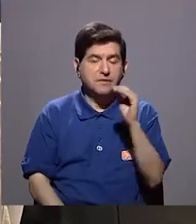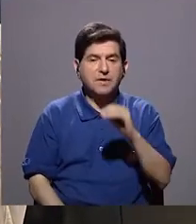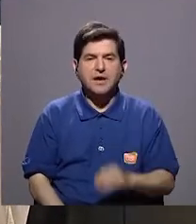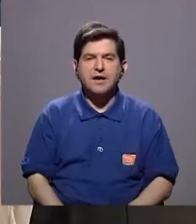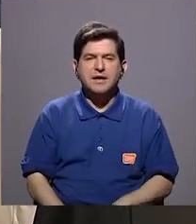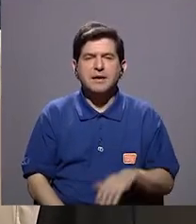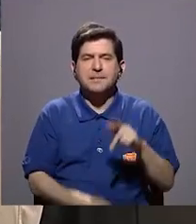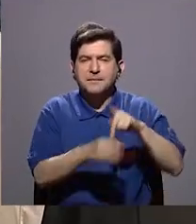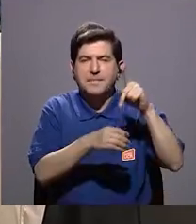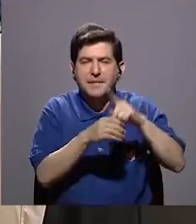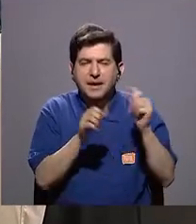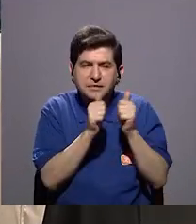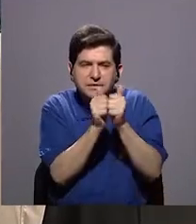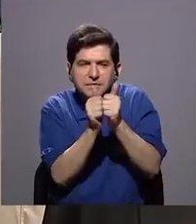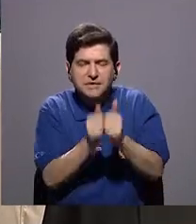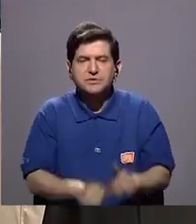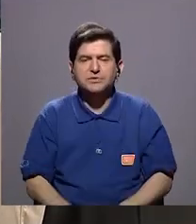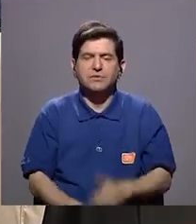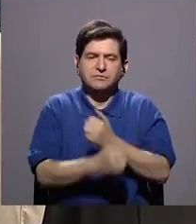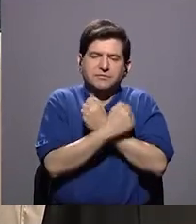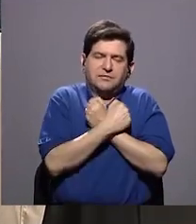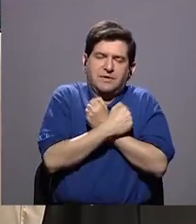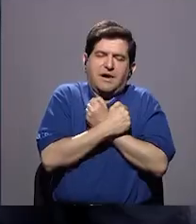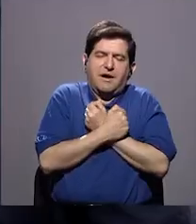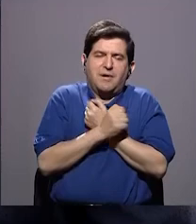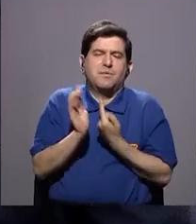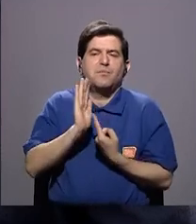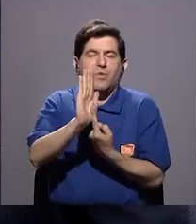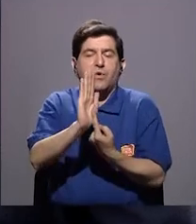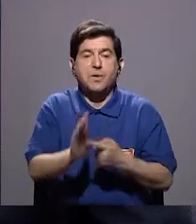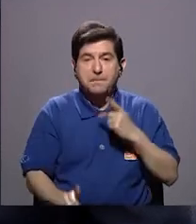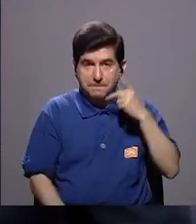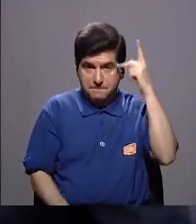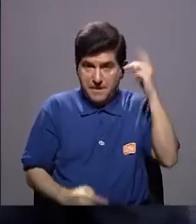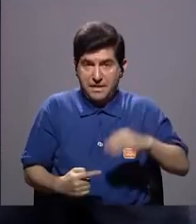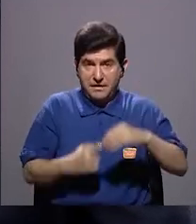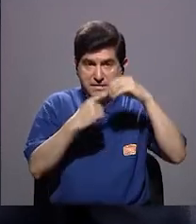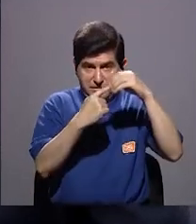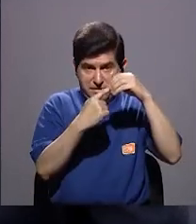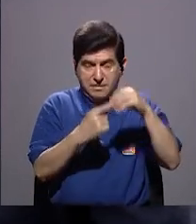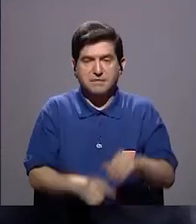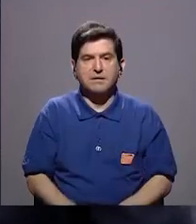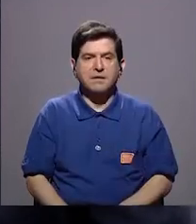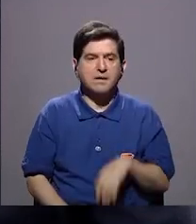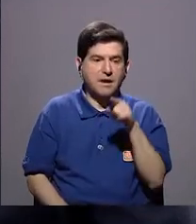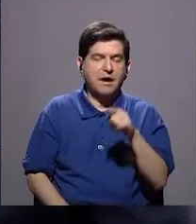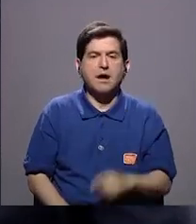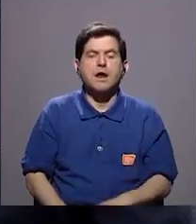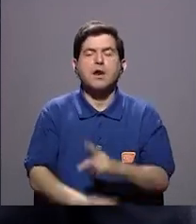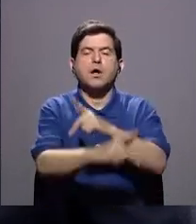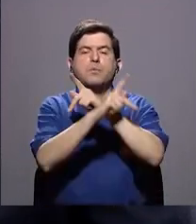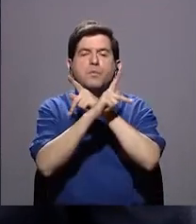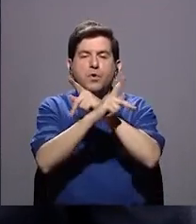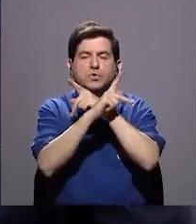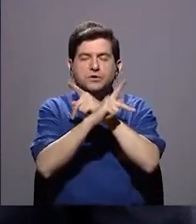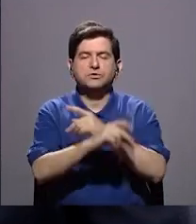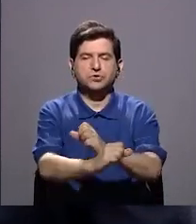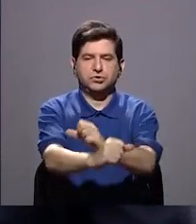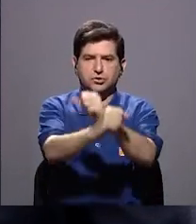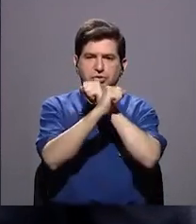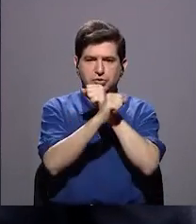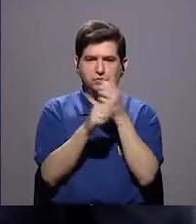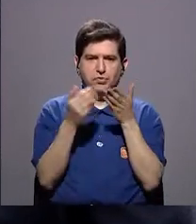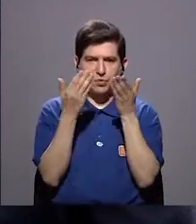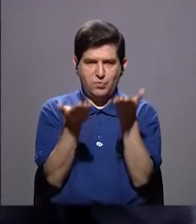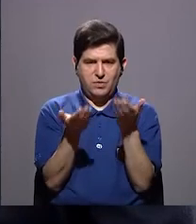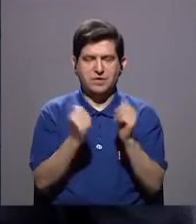de complicidad, de la parte de cariño, de la parte de amor. El padre principalmente va a ser la parte de protección, de